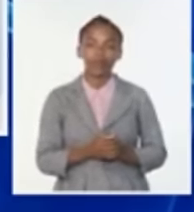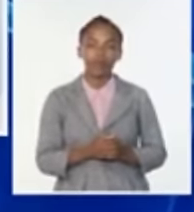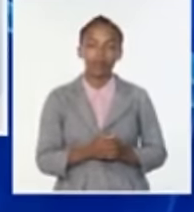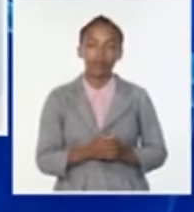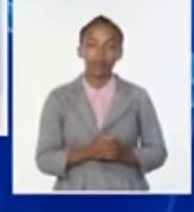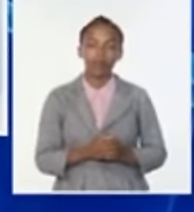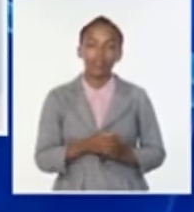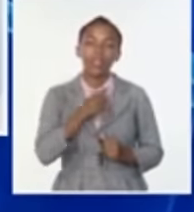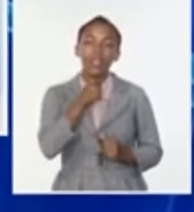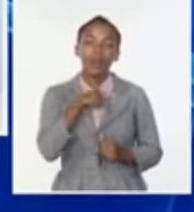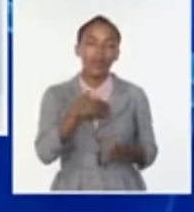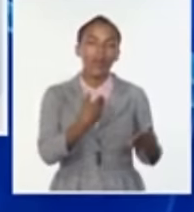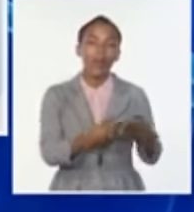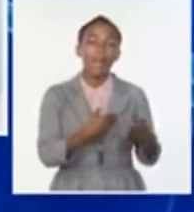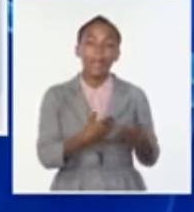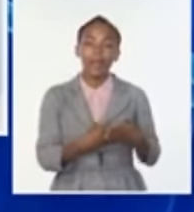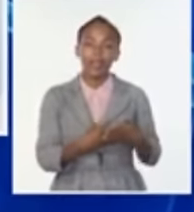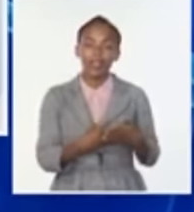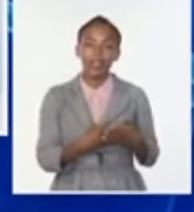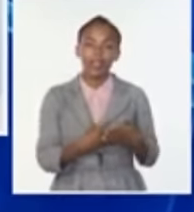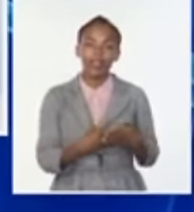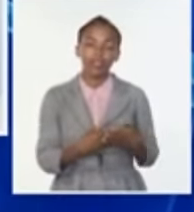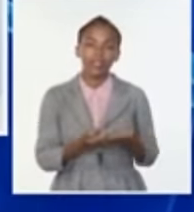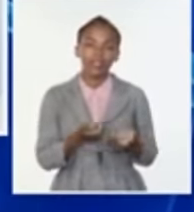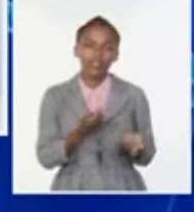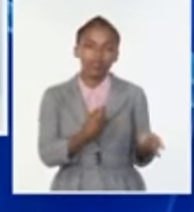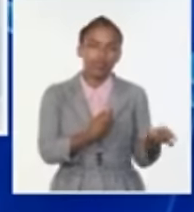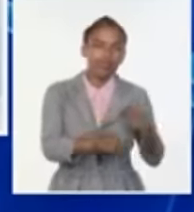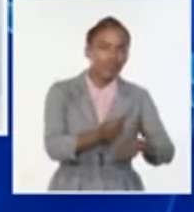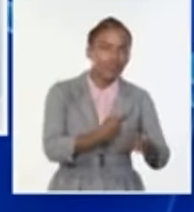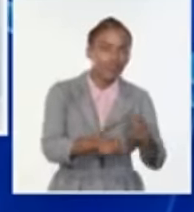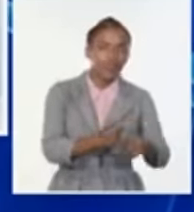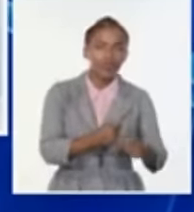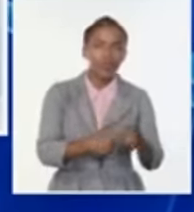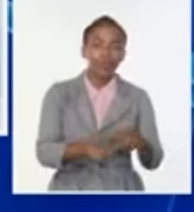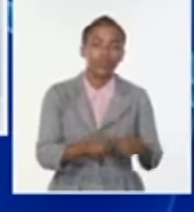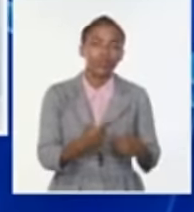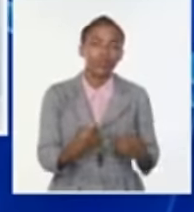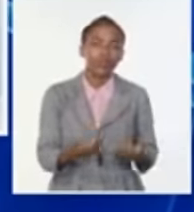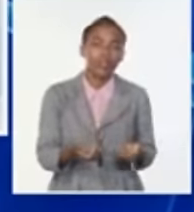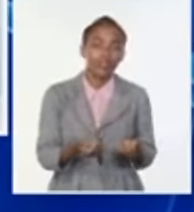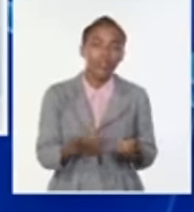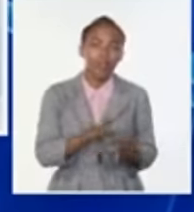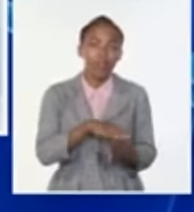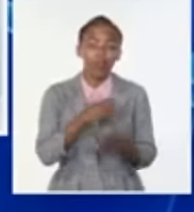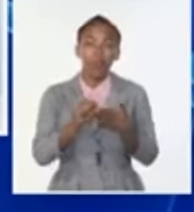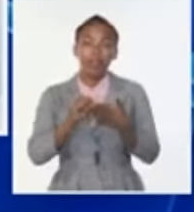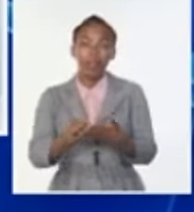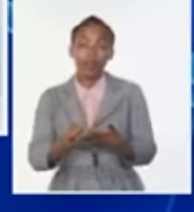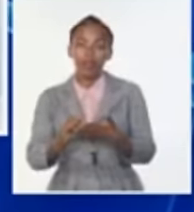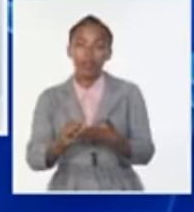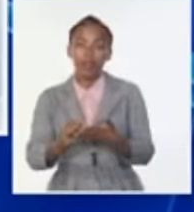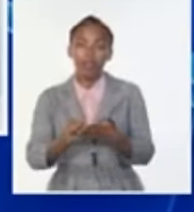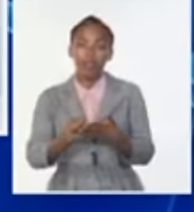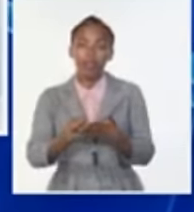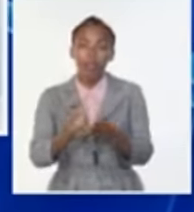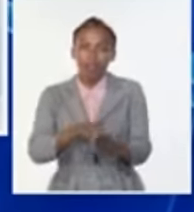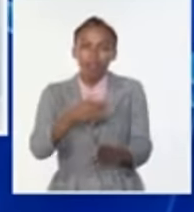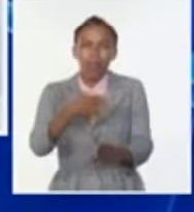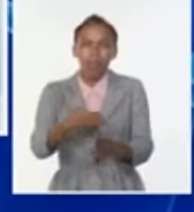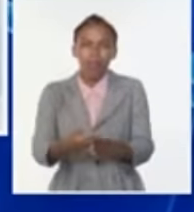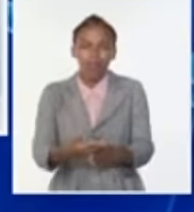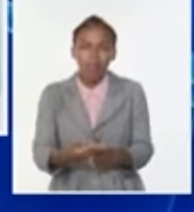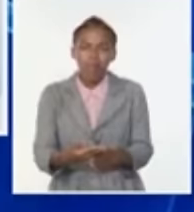Ninguna empresa puede hacer una inversión para prestar servicio y al otro día llevarle a